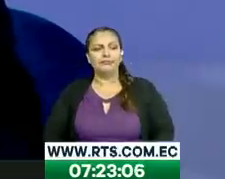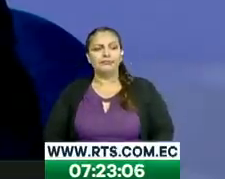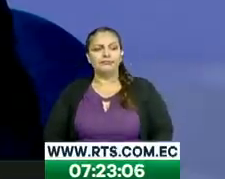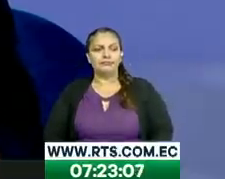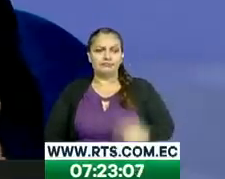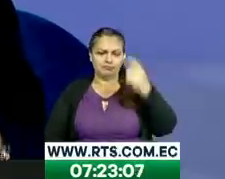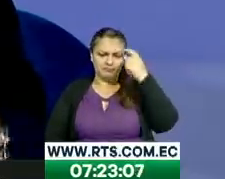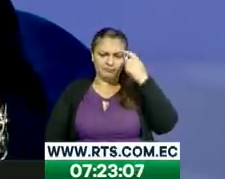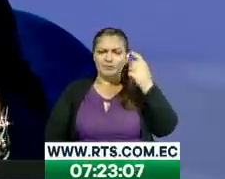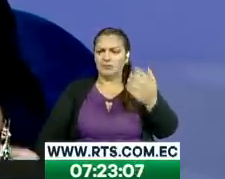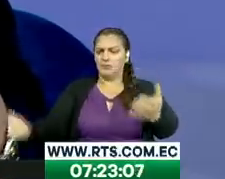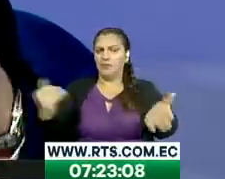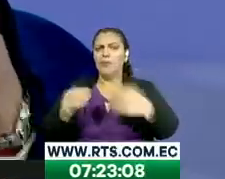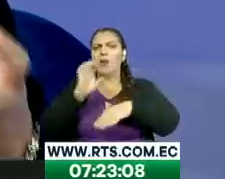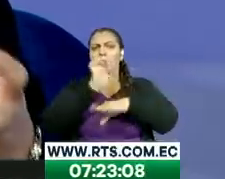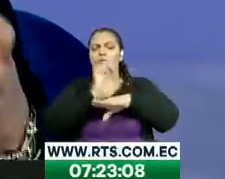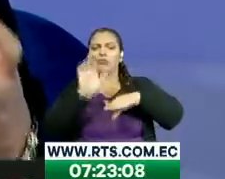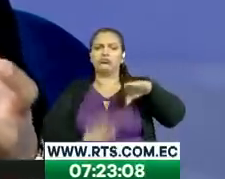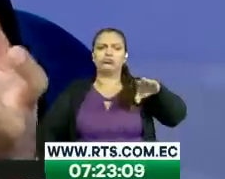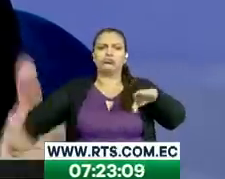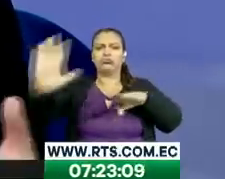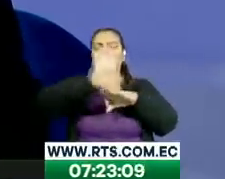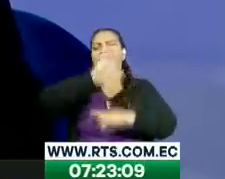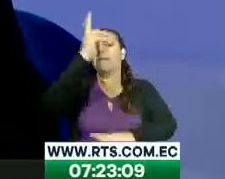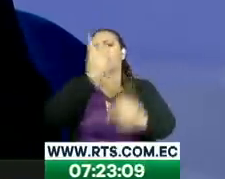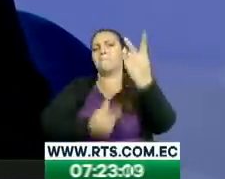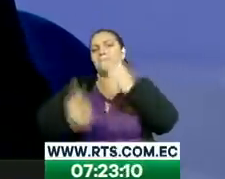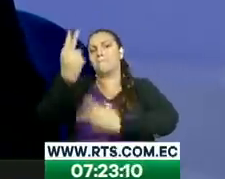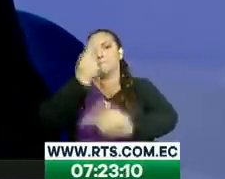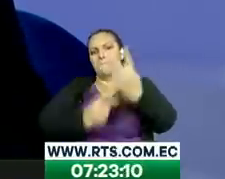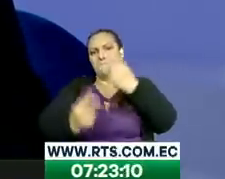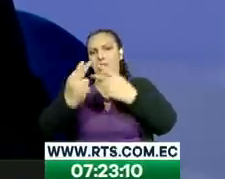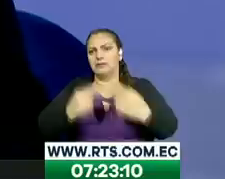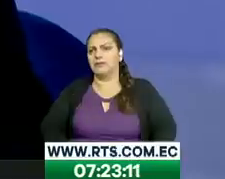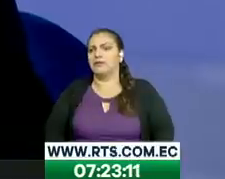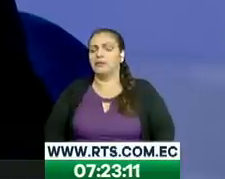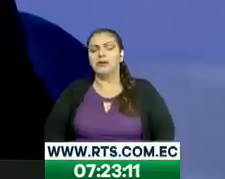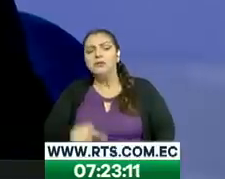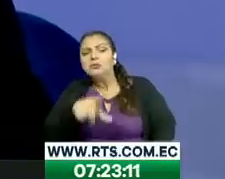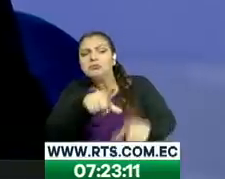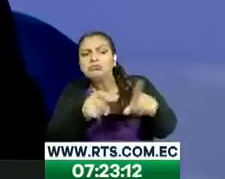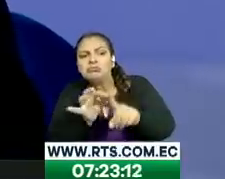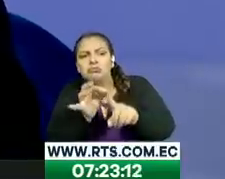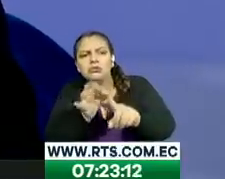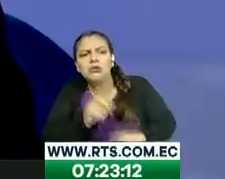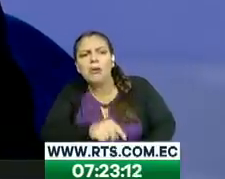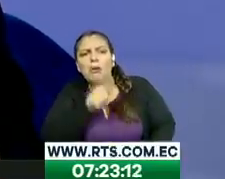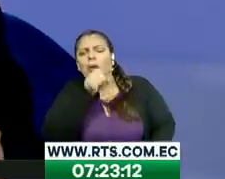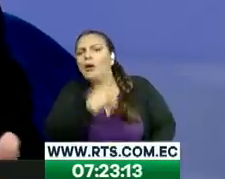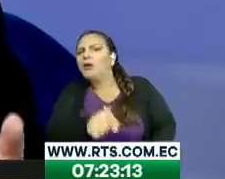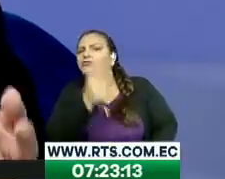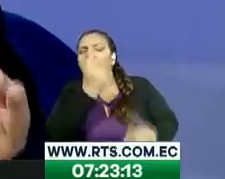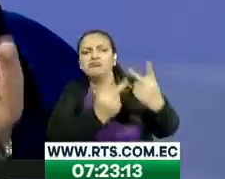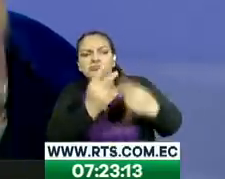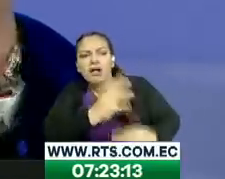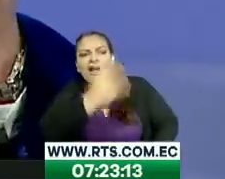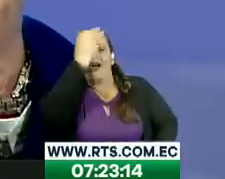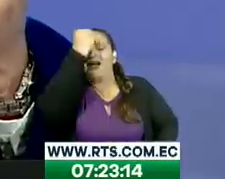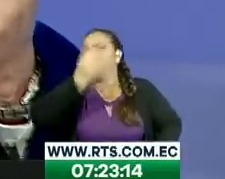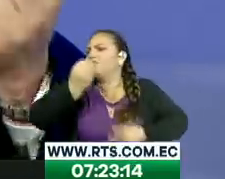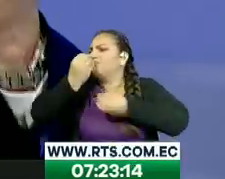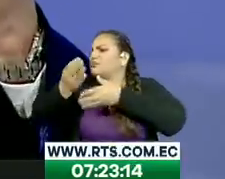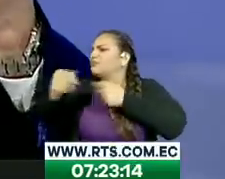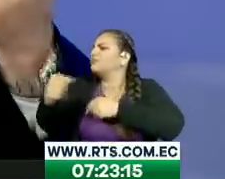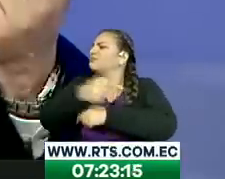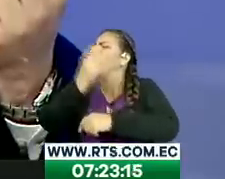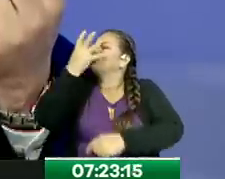recorrerlo nos convirtamos en embajadores y promotores turísticos del mismo para de esa manera poder así en realidad tenemos todos desde el uno por